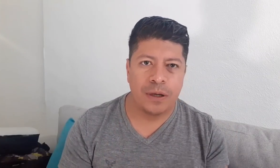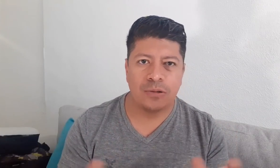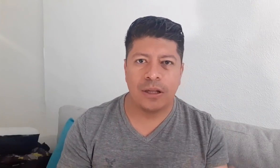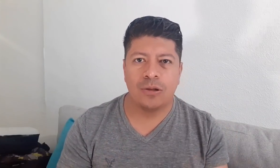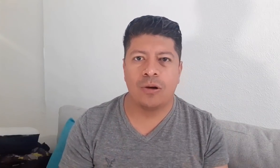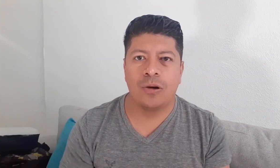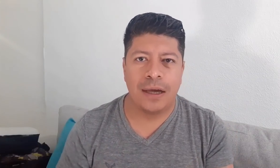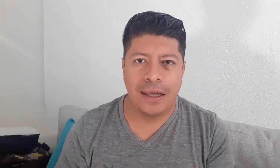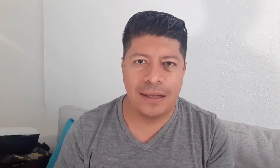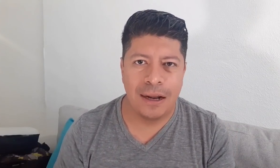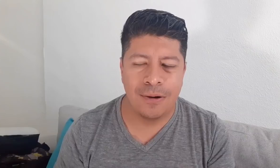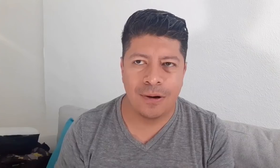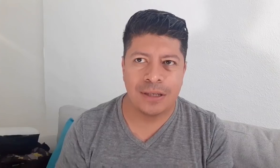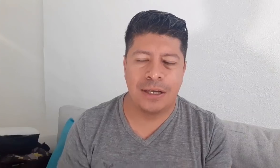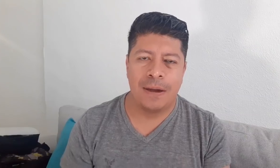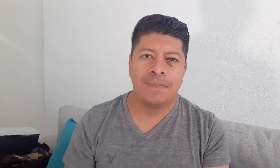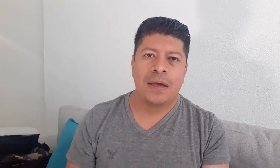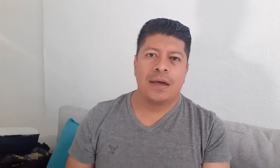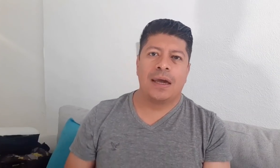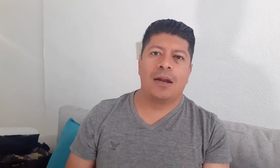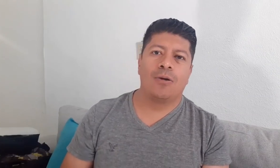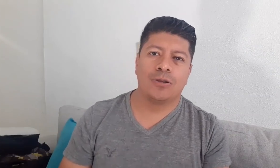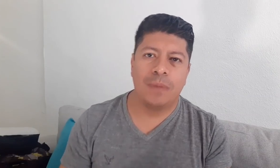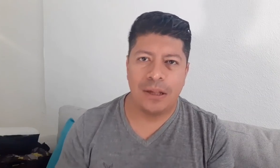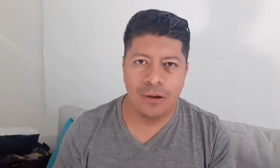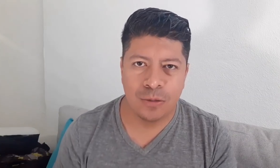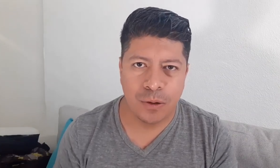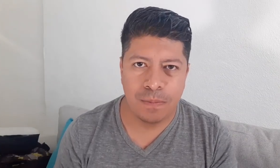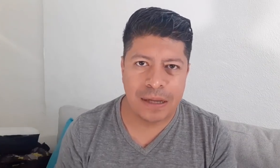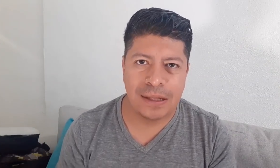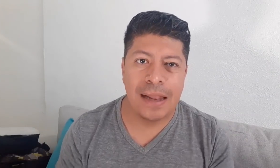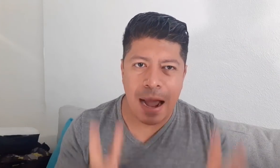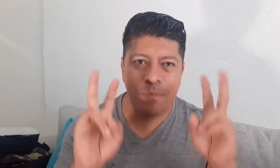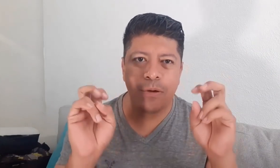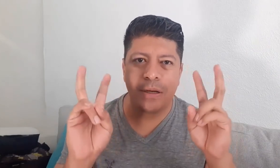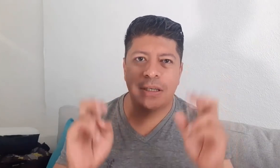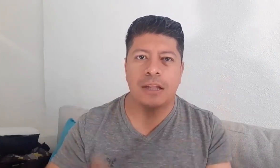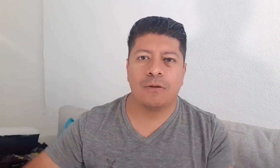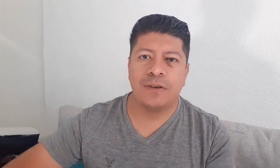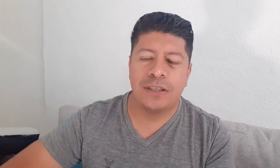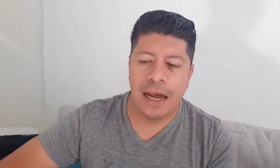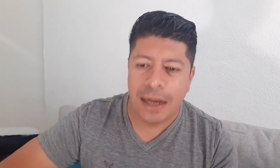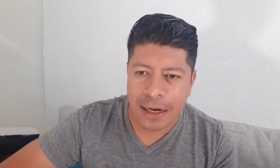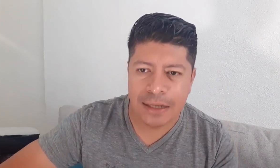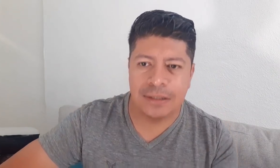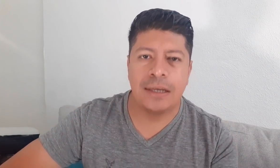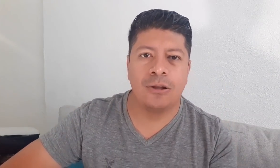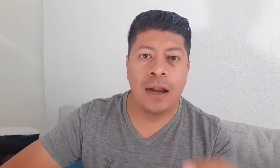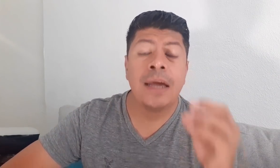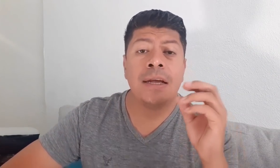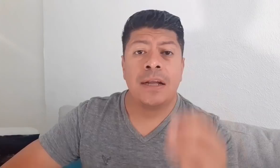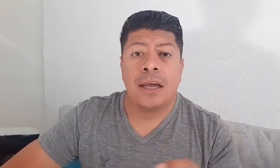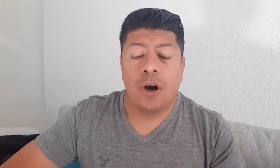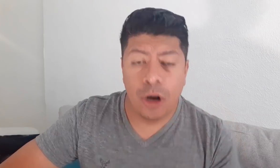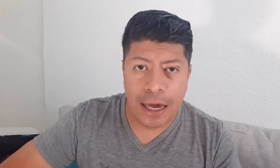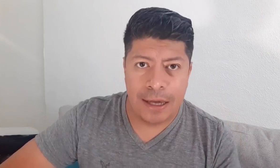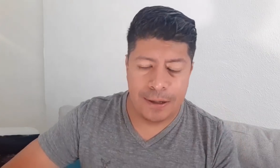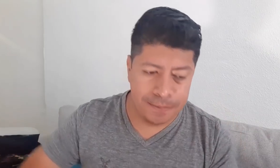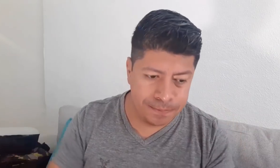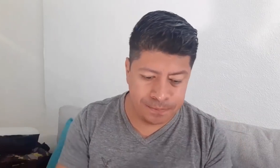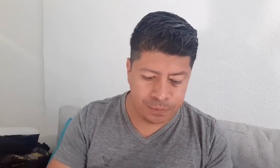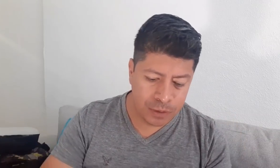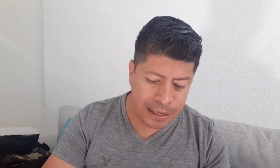Dos, pues cuánto dinero no recibe los medios por parte de la publicidad oficial en esta índole.